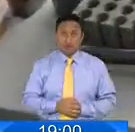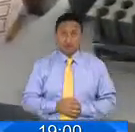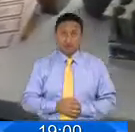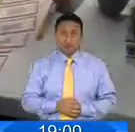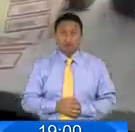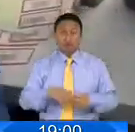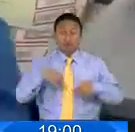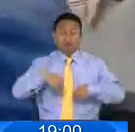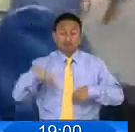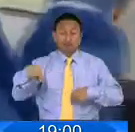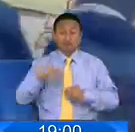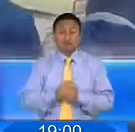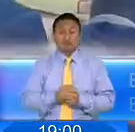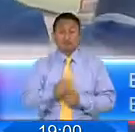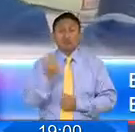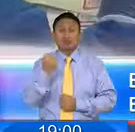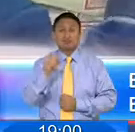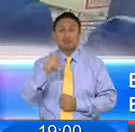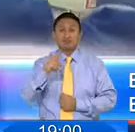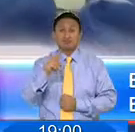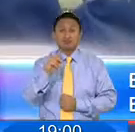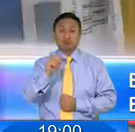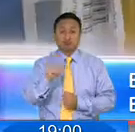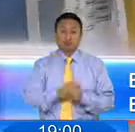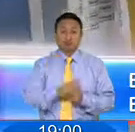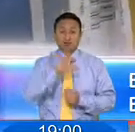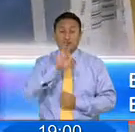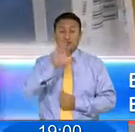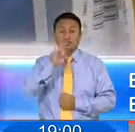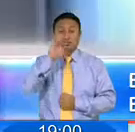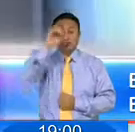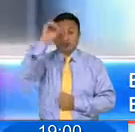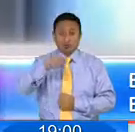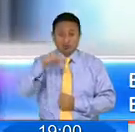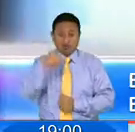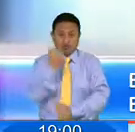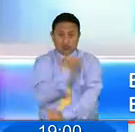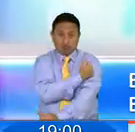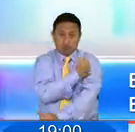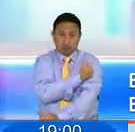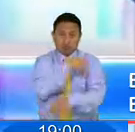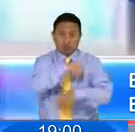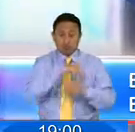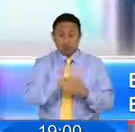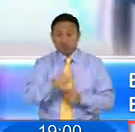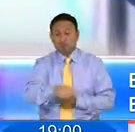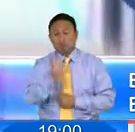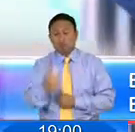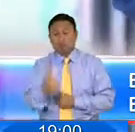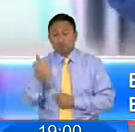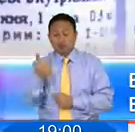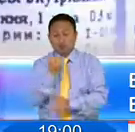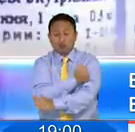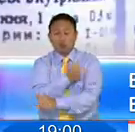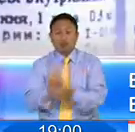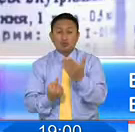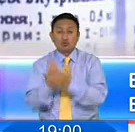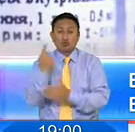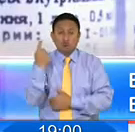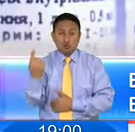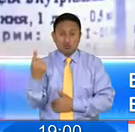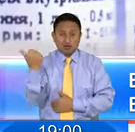nick de 2 dosis que guarda una efectividad del 97 por ciento ha creado otra vacuna de una sola dosis con efectividad de más del 70 por ciento